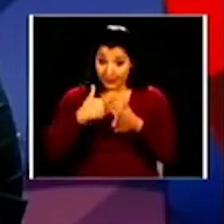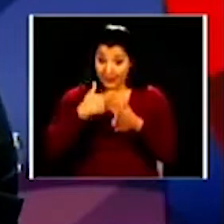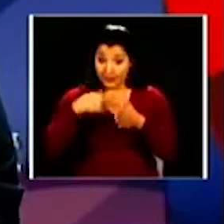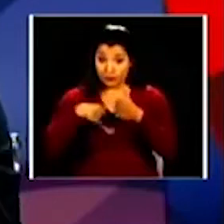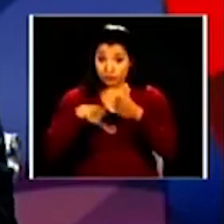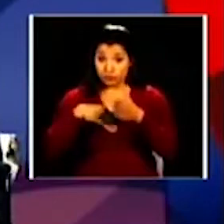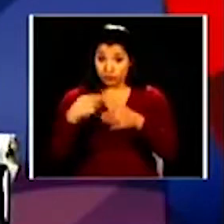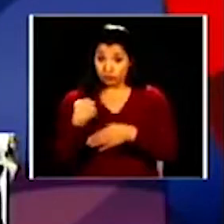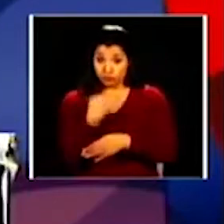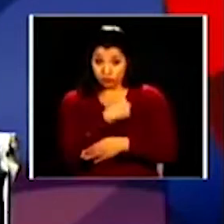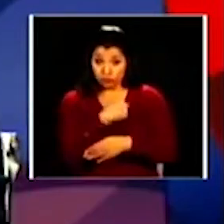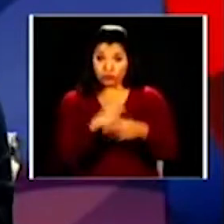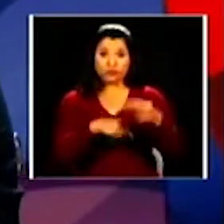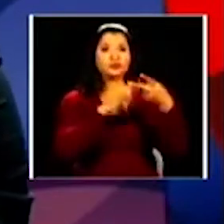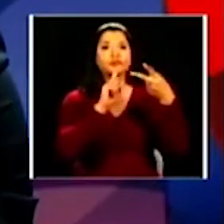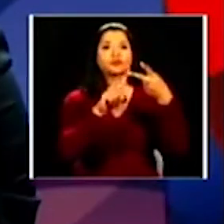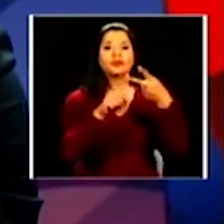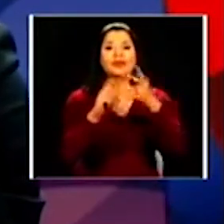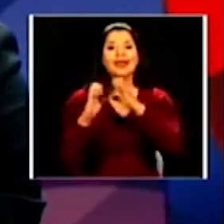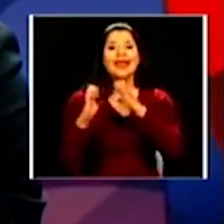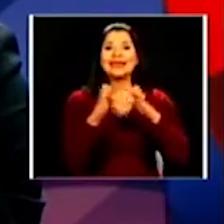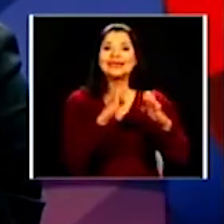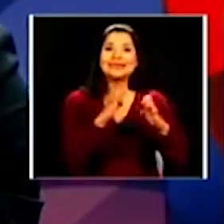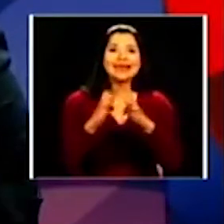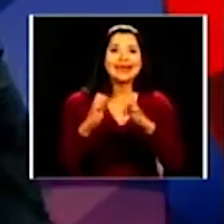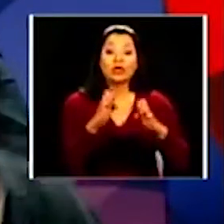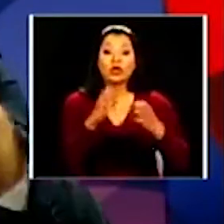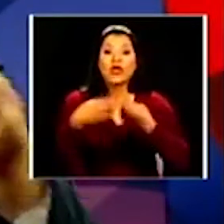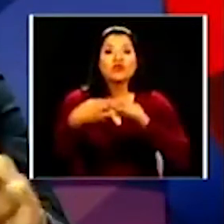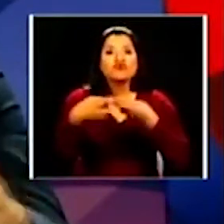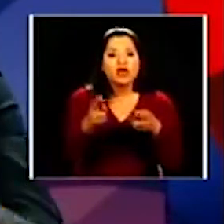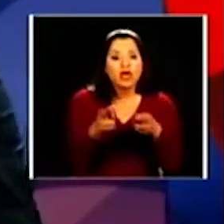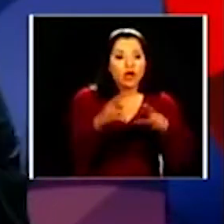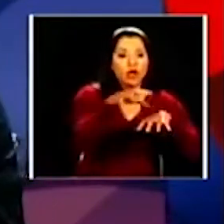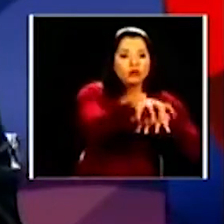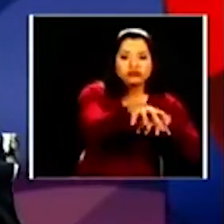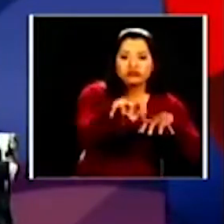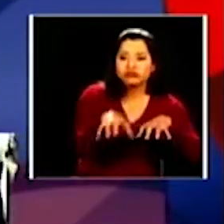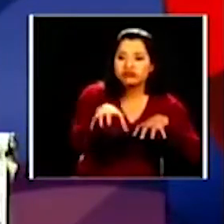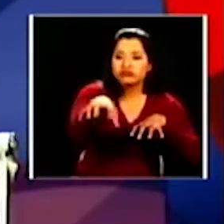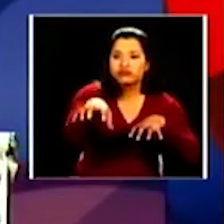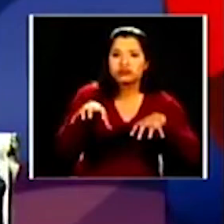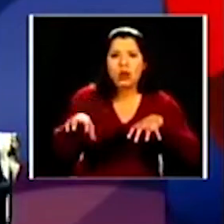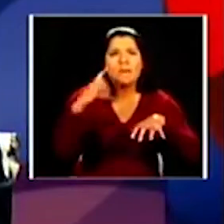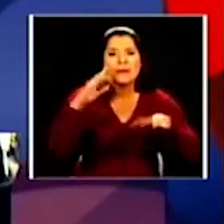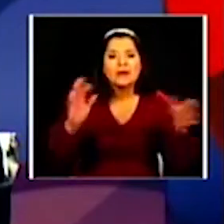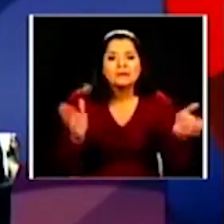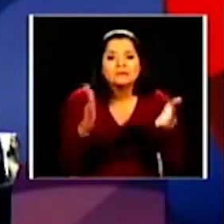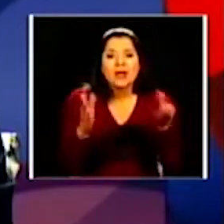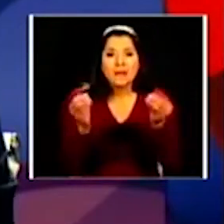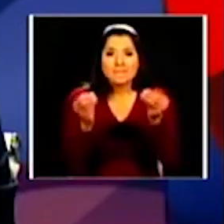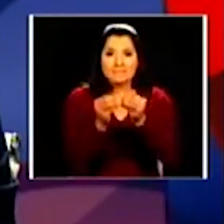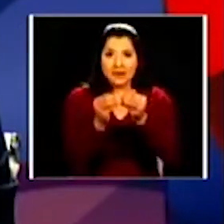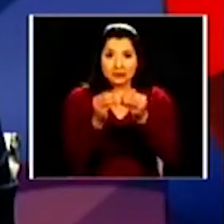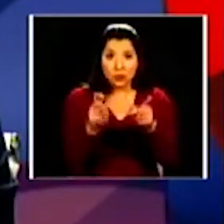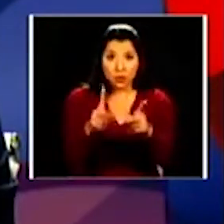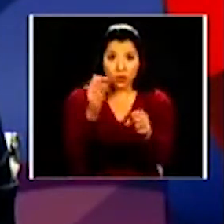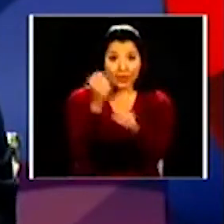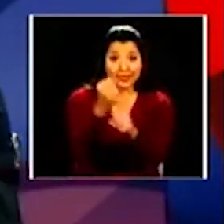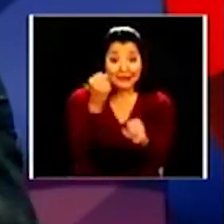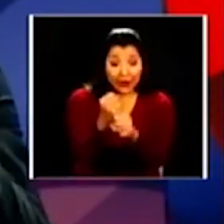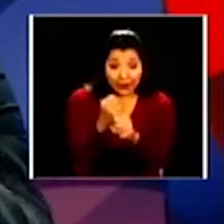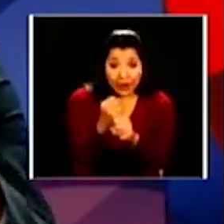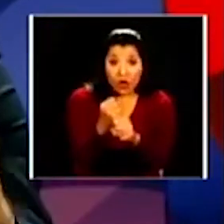Presidencial. 2, estrategias regionales, cantonales para generación de empleo. El empleo tenemos que